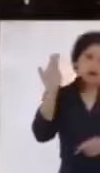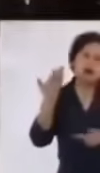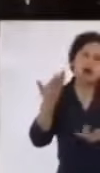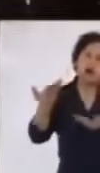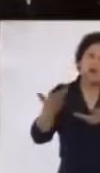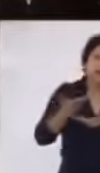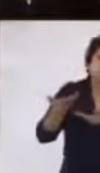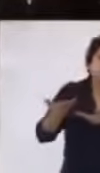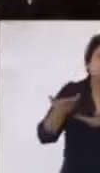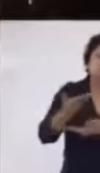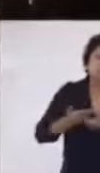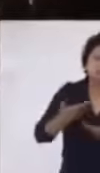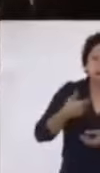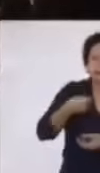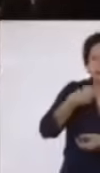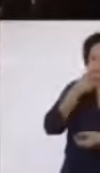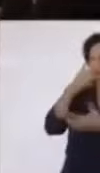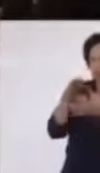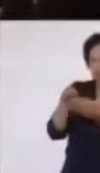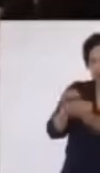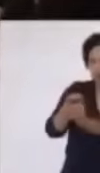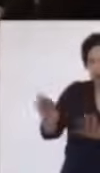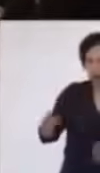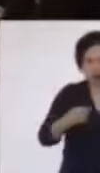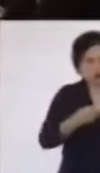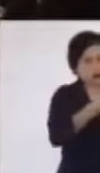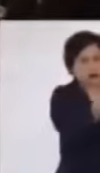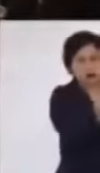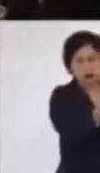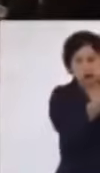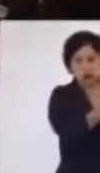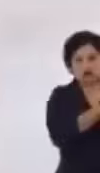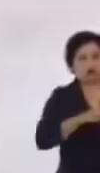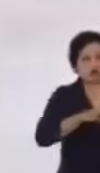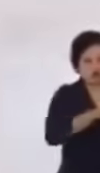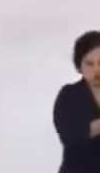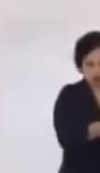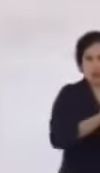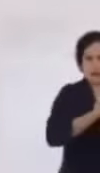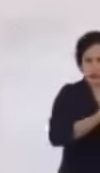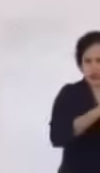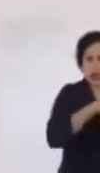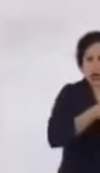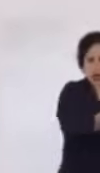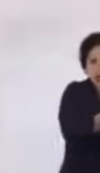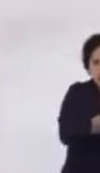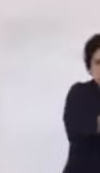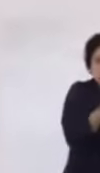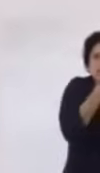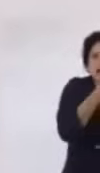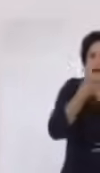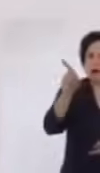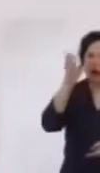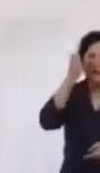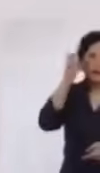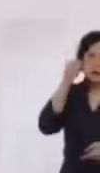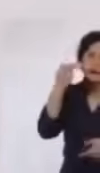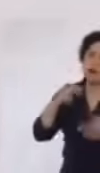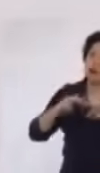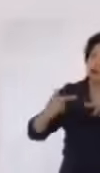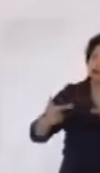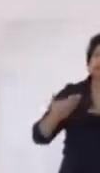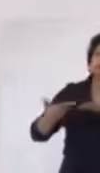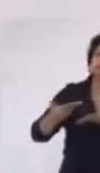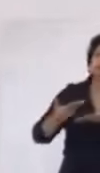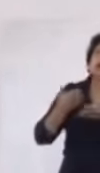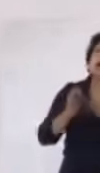acuerdo comercial con Norteamérica, pero que había espacio para esa, para la relación con China, que era muy importante. Y también